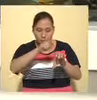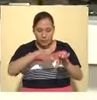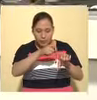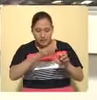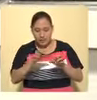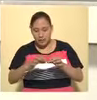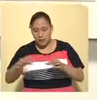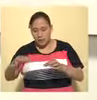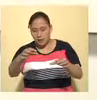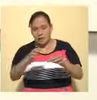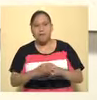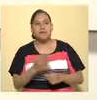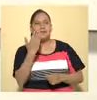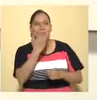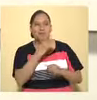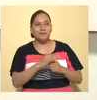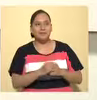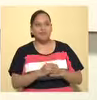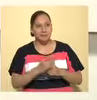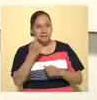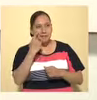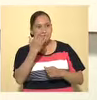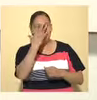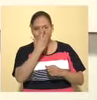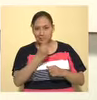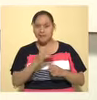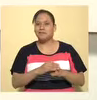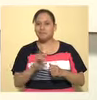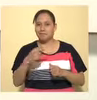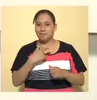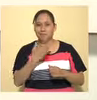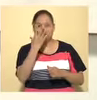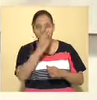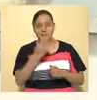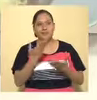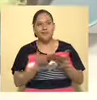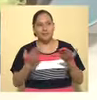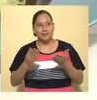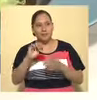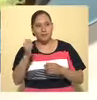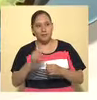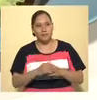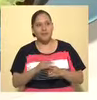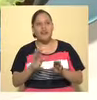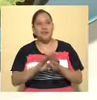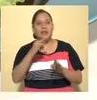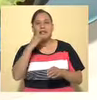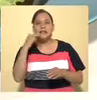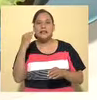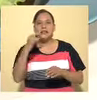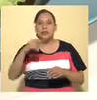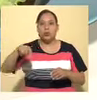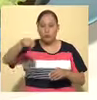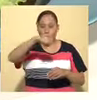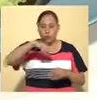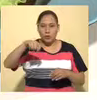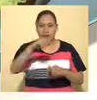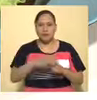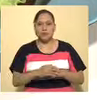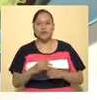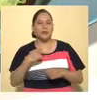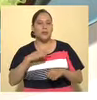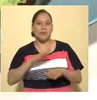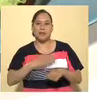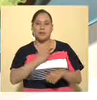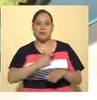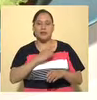rico. Mira qué bonita. Ay, qué bonito me quedó. Ahora la otra y la o otra. O con una salsita, ¿no? Sí. Yo le voy más a